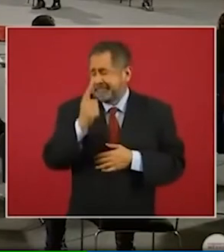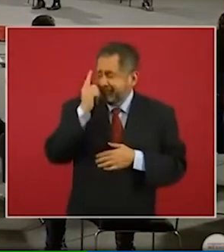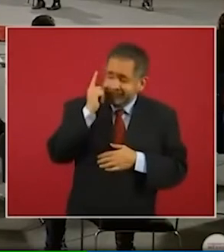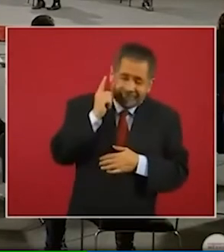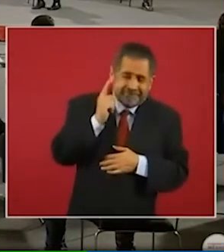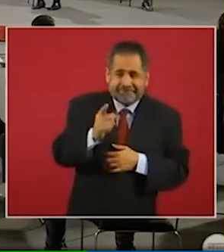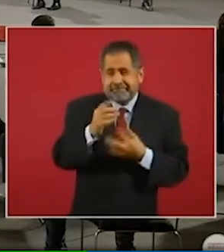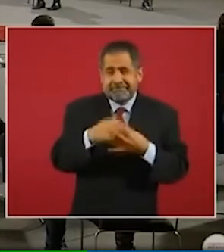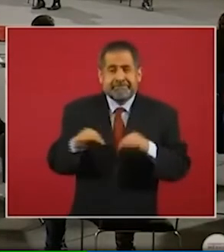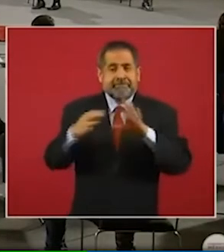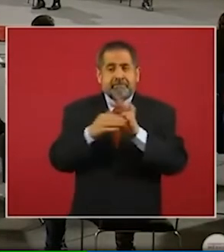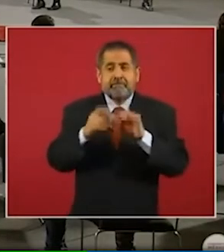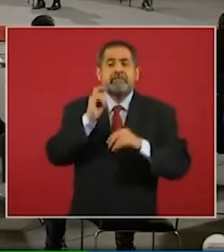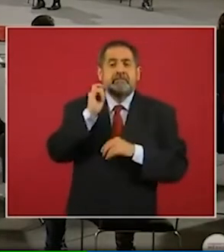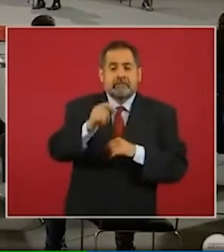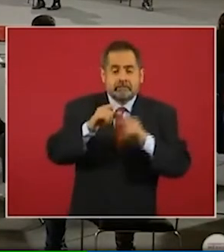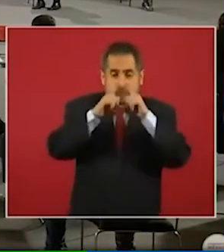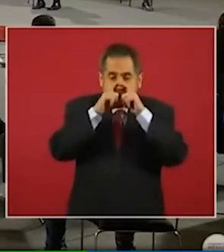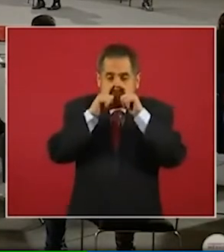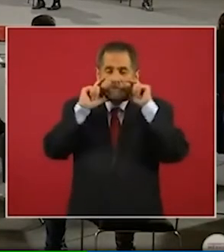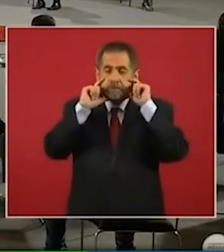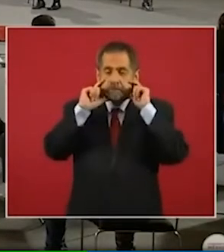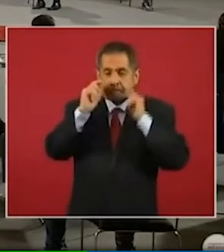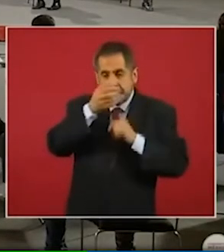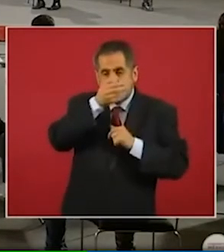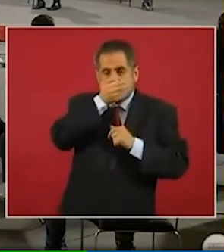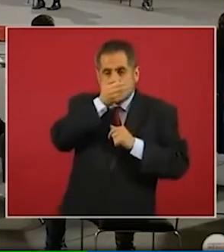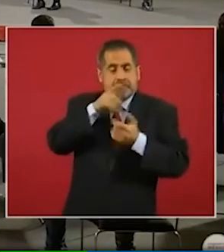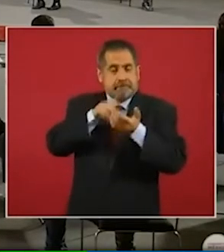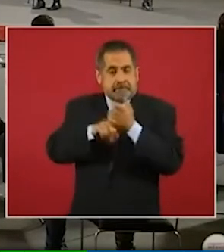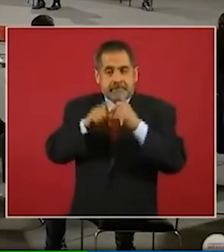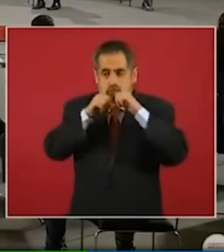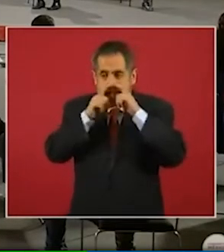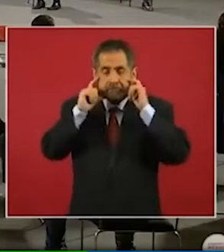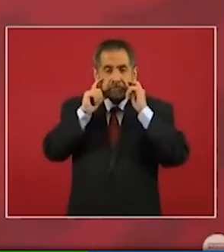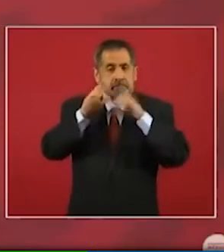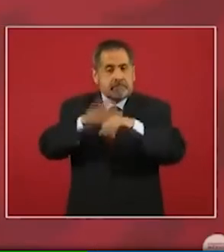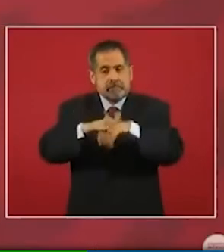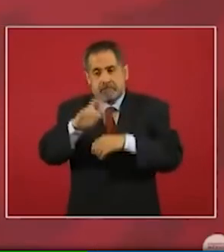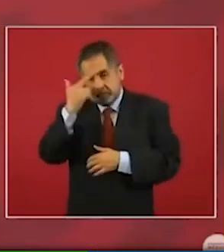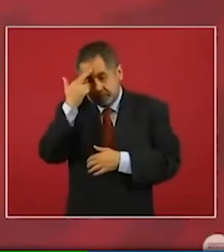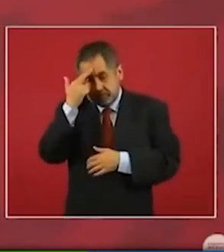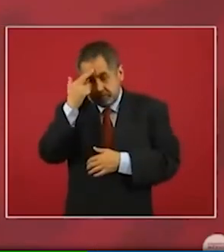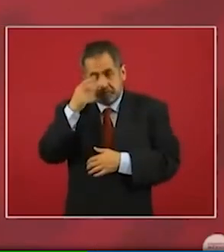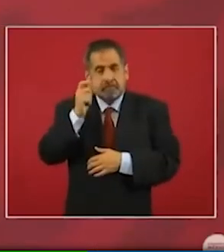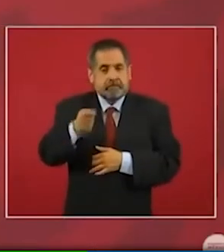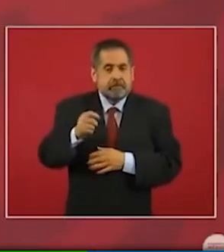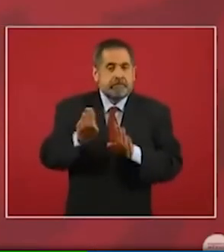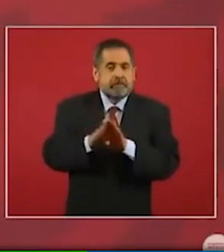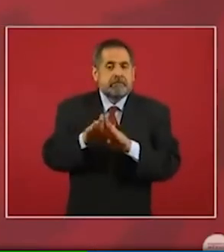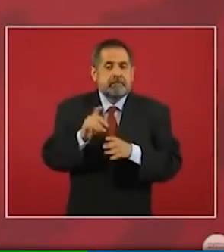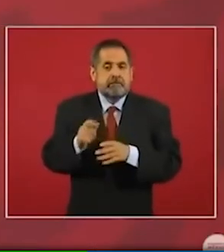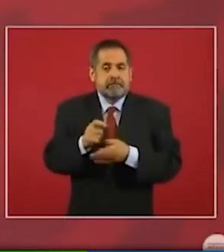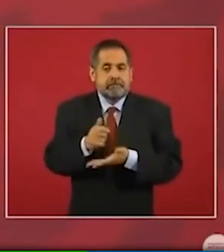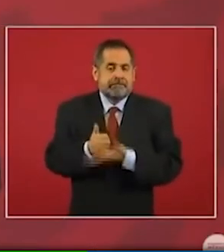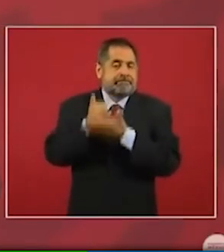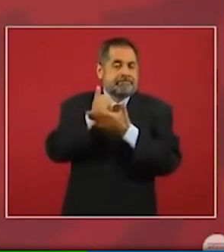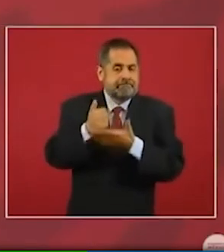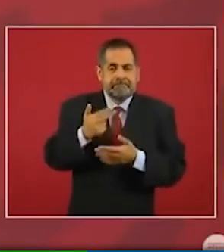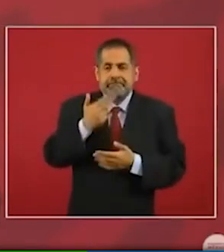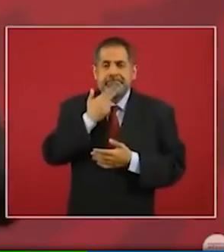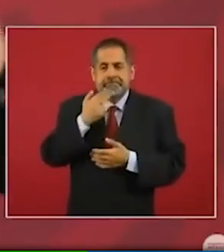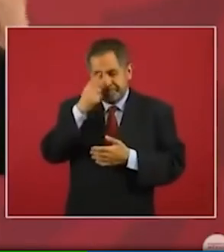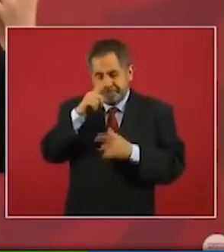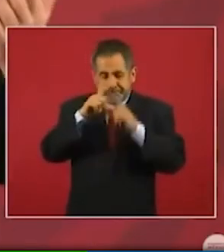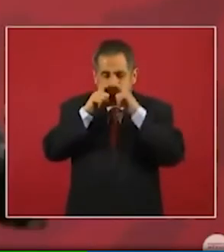mayor relevancia el uso del cubrebocas. Recordando que el cubrebocas es un instrumento solidario. Lo